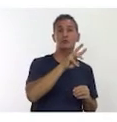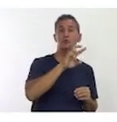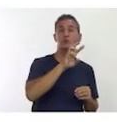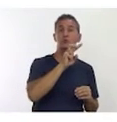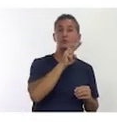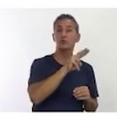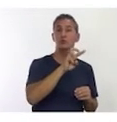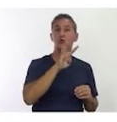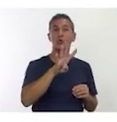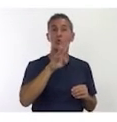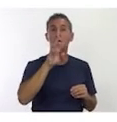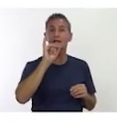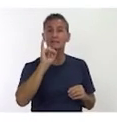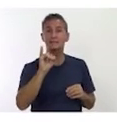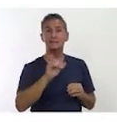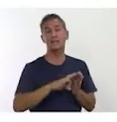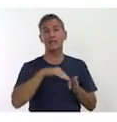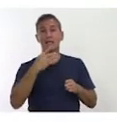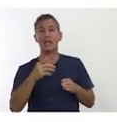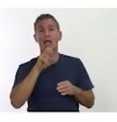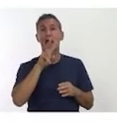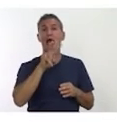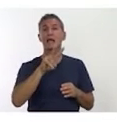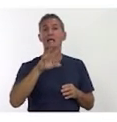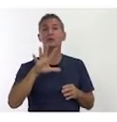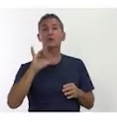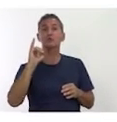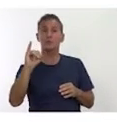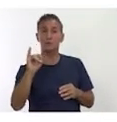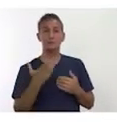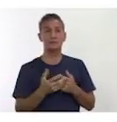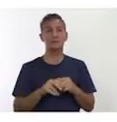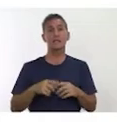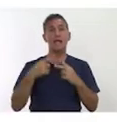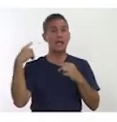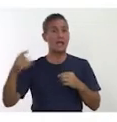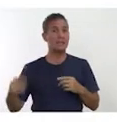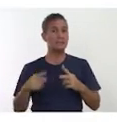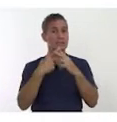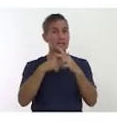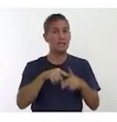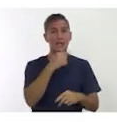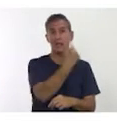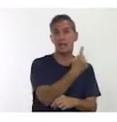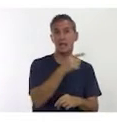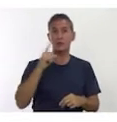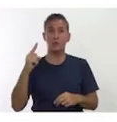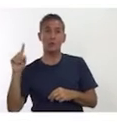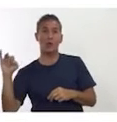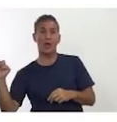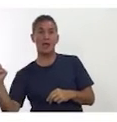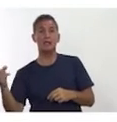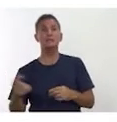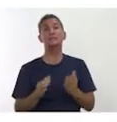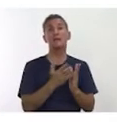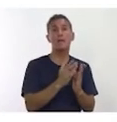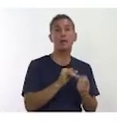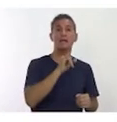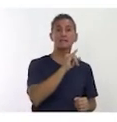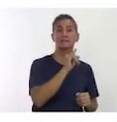página 246 a la 256. Y los ejercicios que van a resolver son del 1